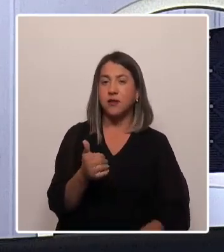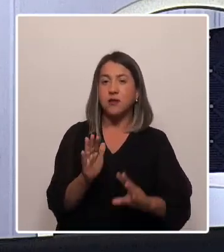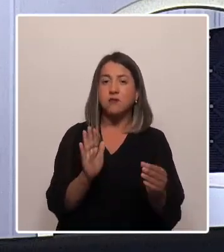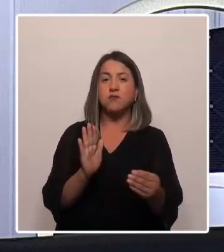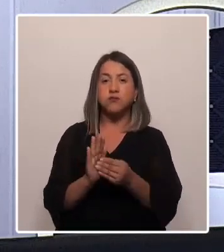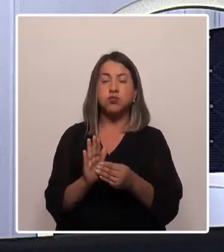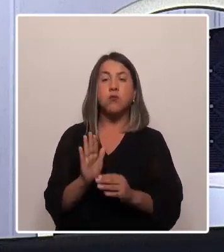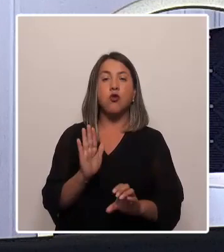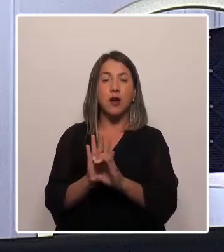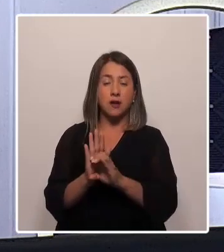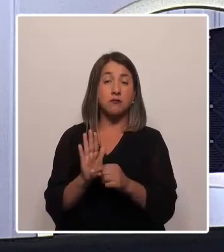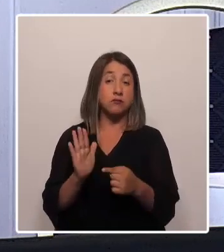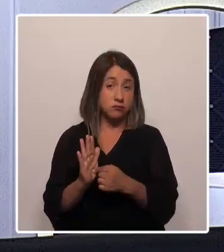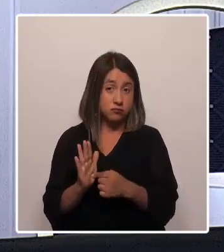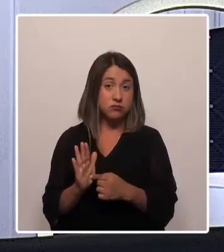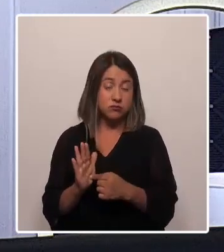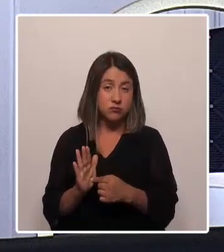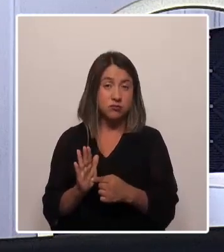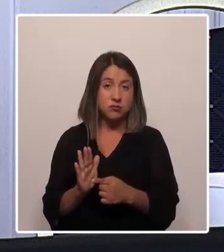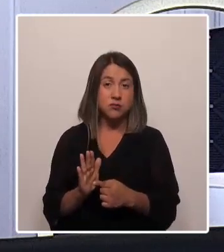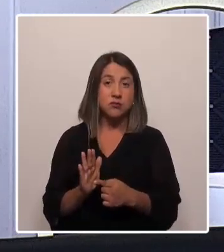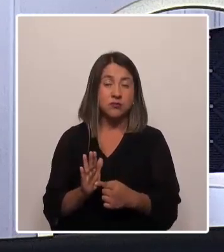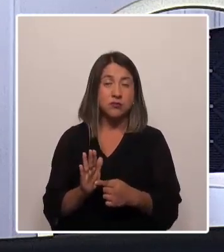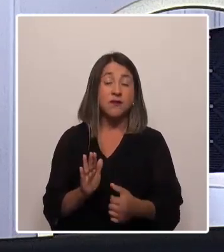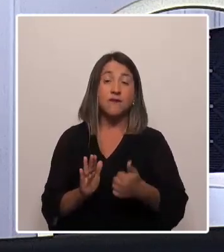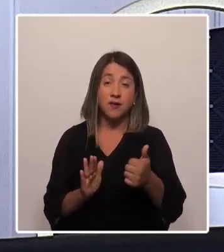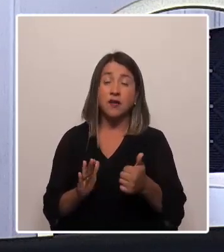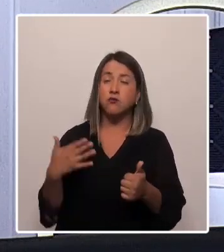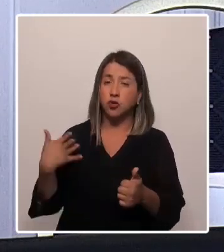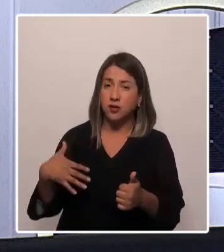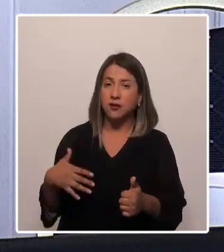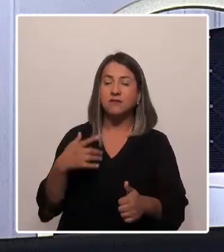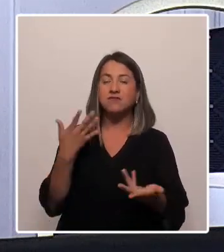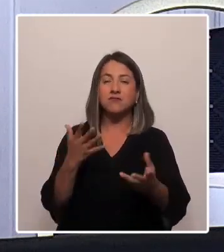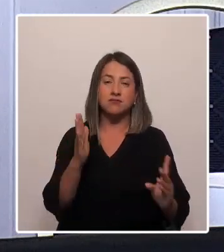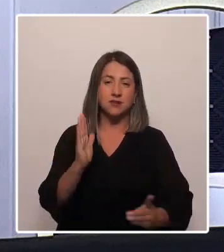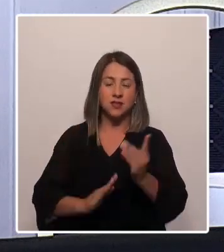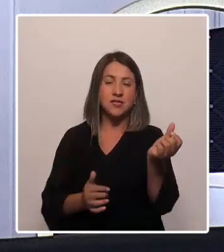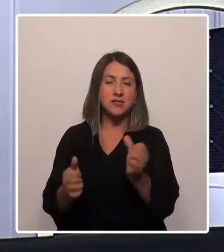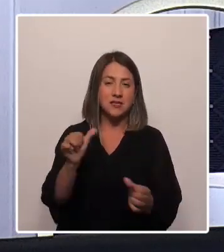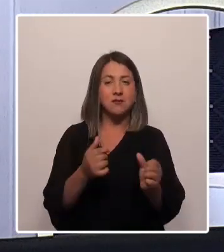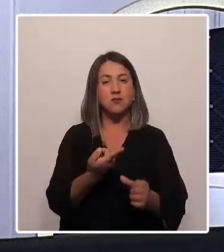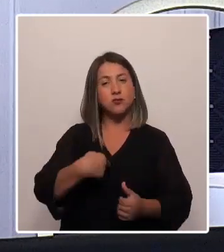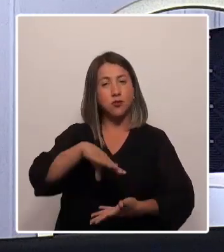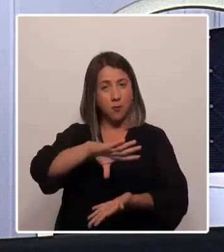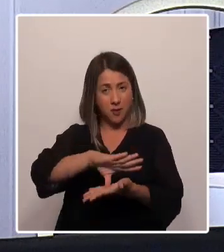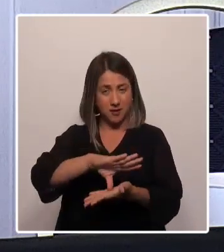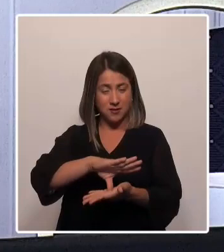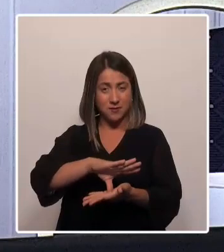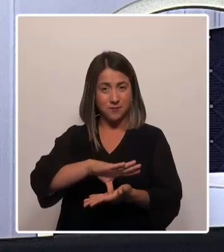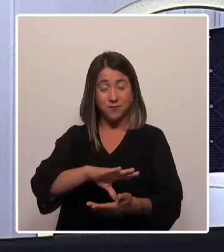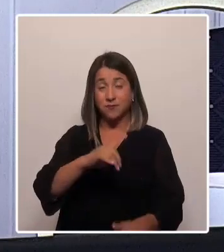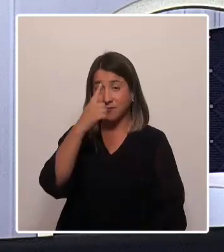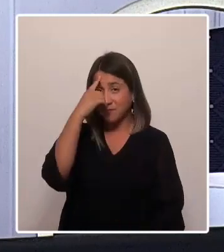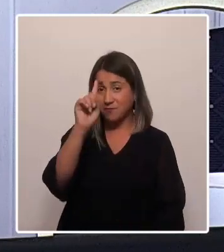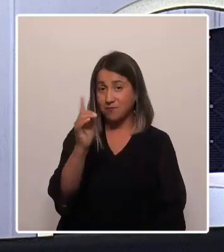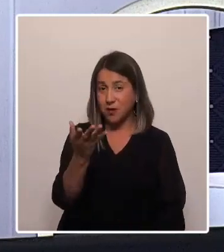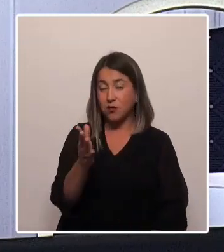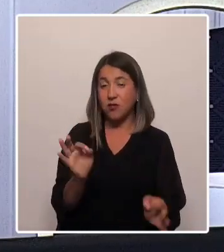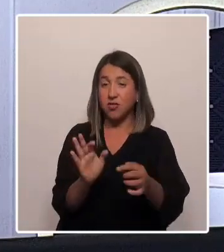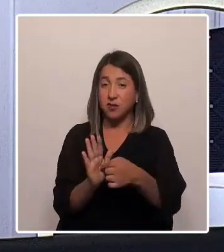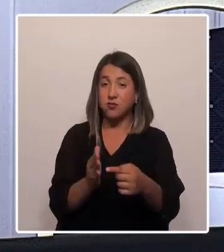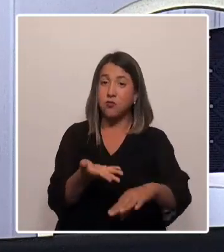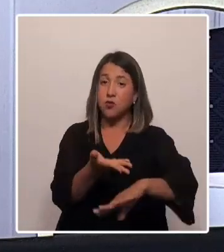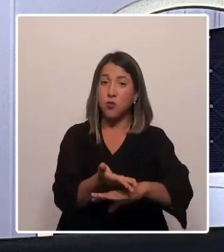constitucional puede resultar muy importante para el desarrollo científico de nuestro país. Sin embargo, la indicación propuesta omite